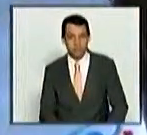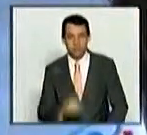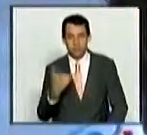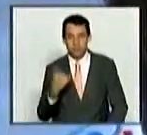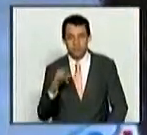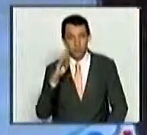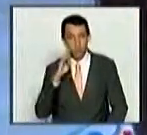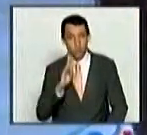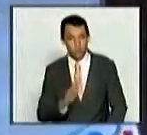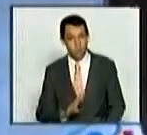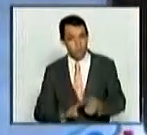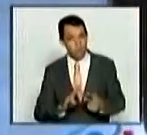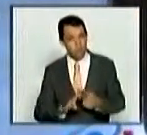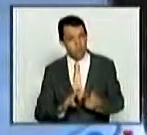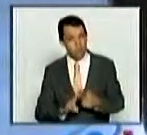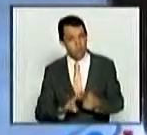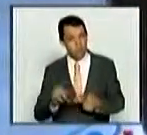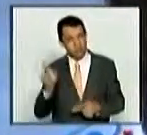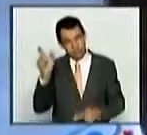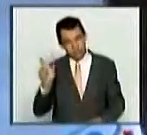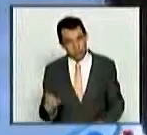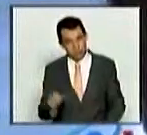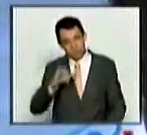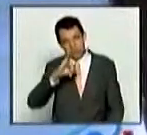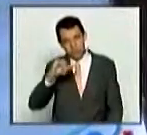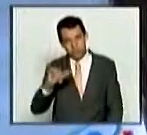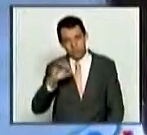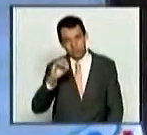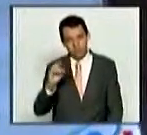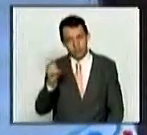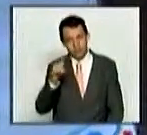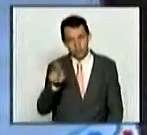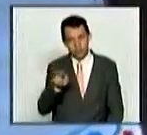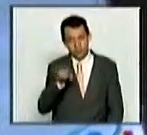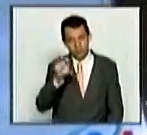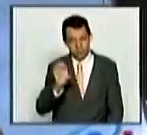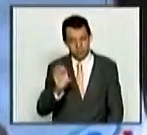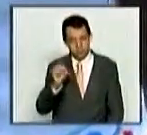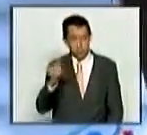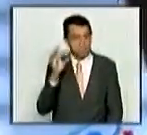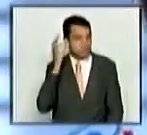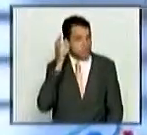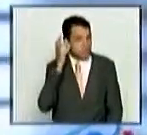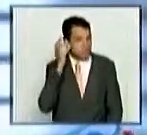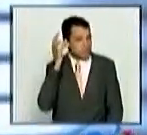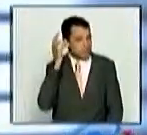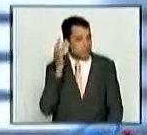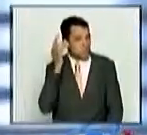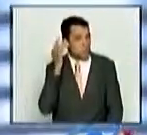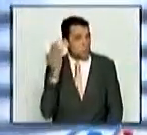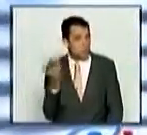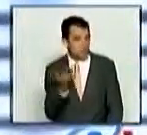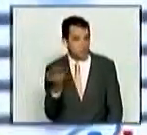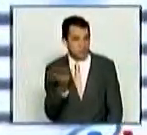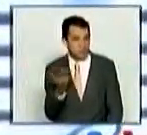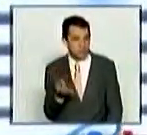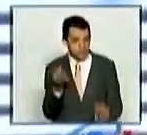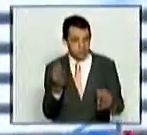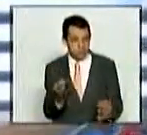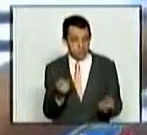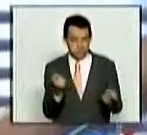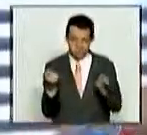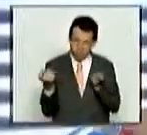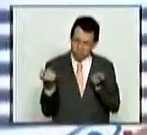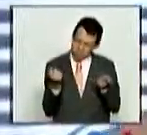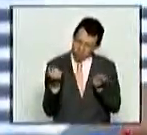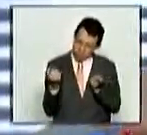a proceder entonces con José. Ya trabajamos este concepto desde la auriculoterapia en el manejo del dolor. Ahora vamos a pasar desde una parte mucho más manipulativa